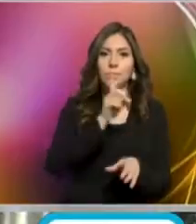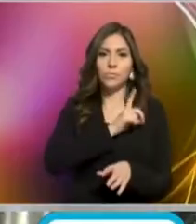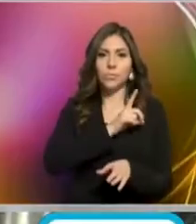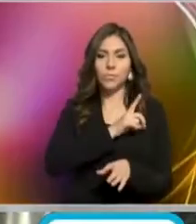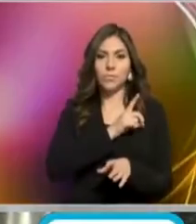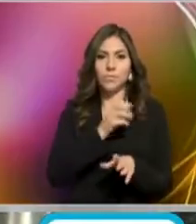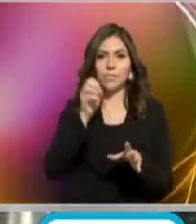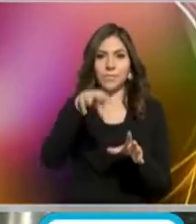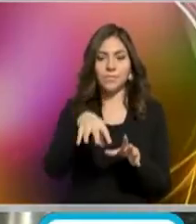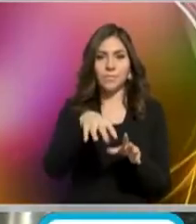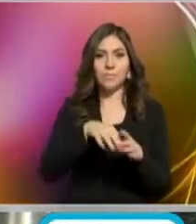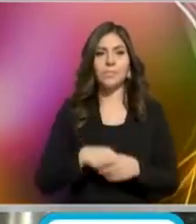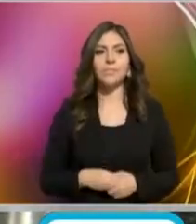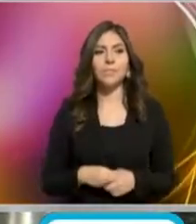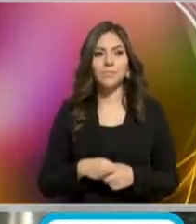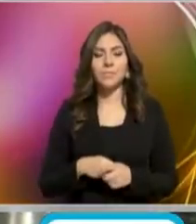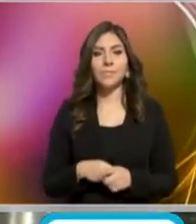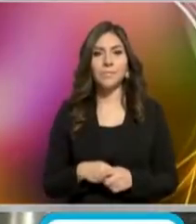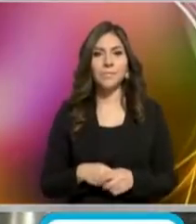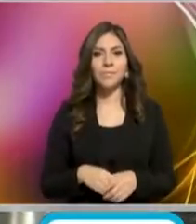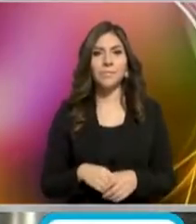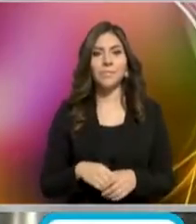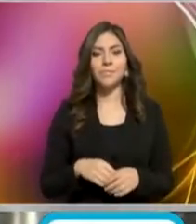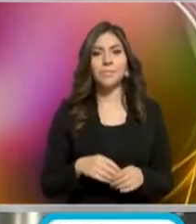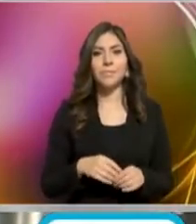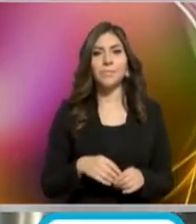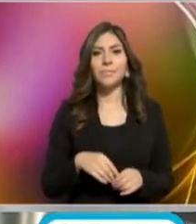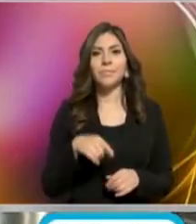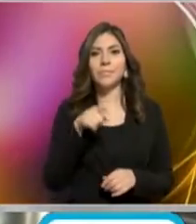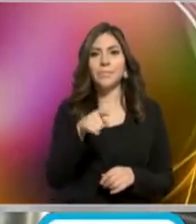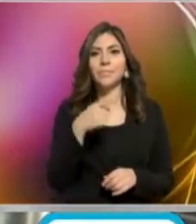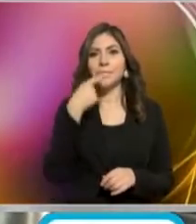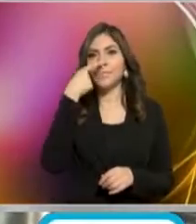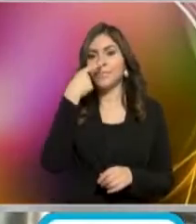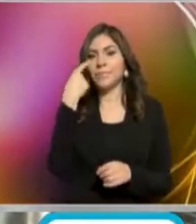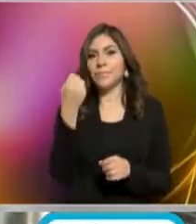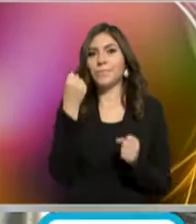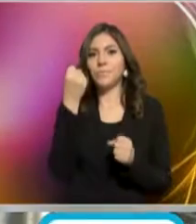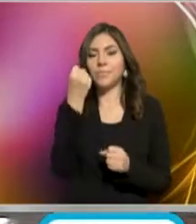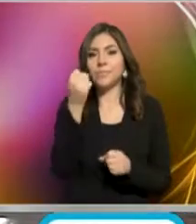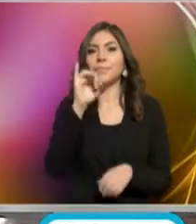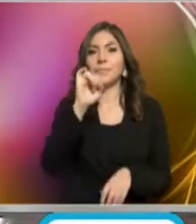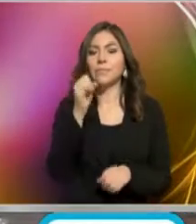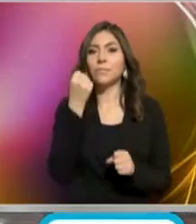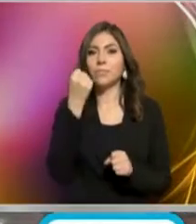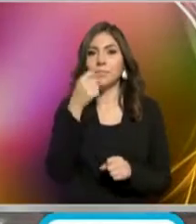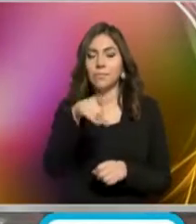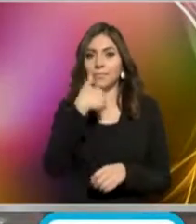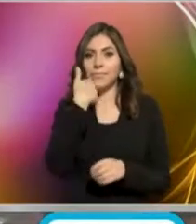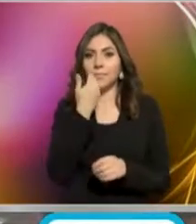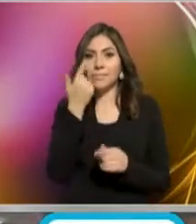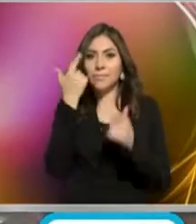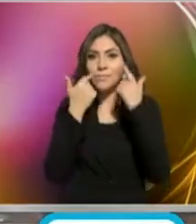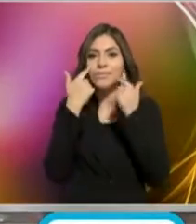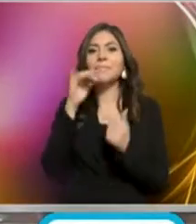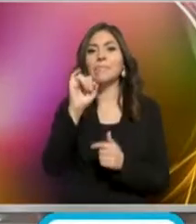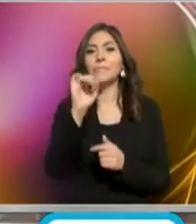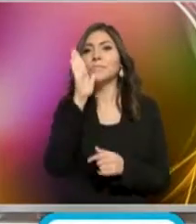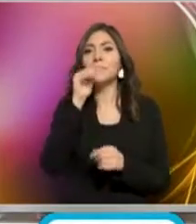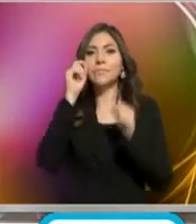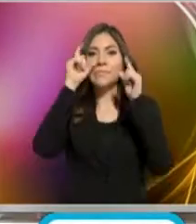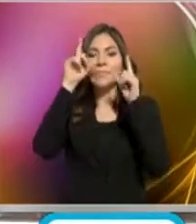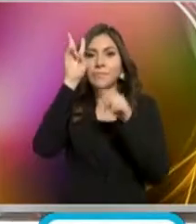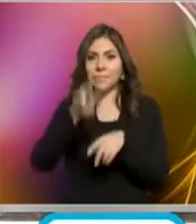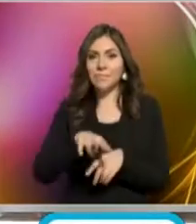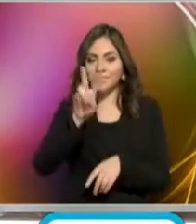Así. Oye, esto Una está muy zanahoria fuerte, también, chef. ¿no? Echar una zanahoria. Una Sí. zanahoria. ¿Mande? Esto está fuertísimo, sí. Sí, fuertísimo. ¿Estás ya a punto de llorar o qué? Sí. No, ya no puedo ni abrir el ojo, es en